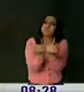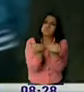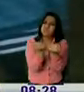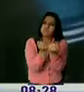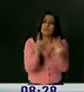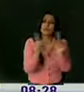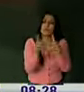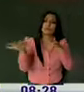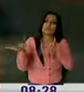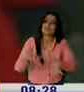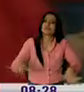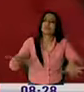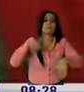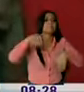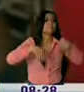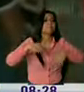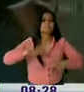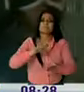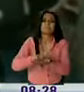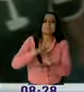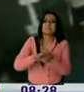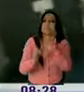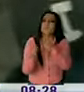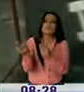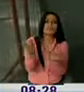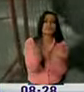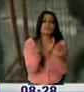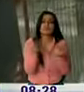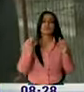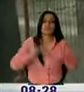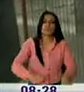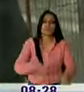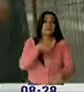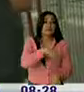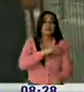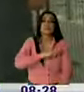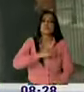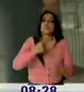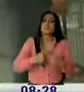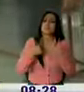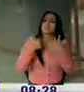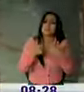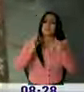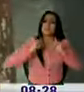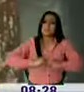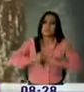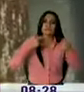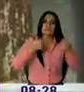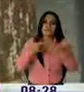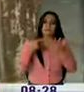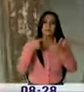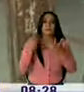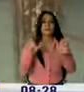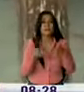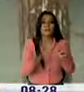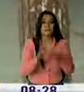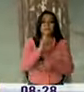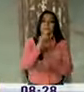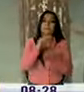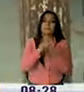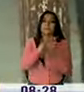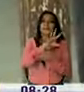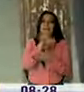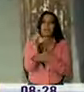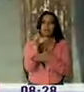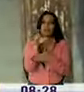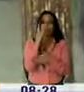capacidad operativa de las personas que trabajan acá del municipio de Quito sea solvente. Salen más o menos entre 1.500 a partir de